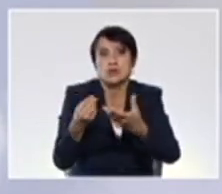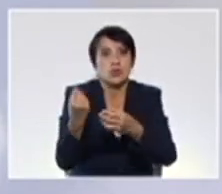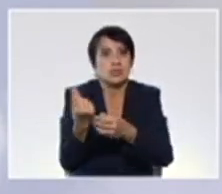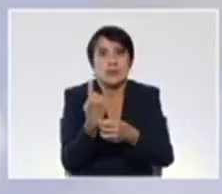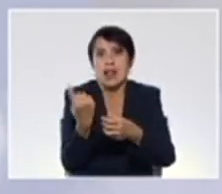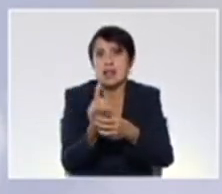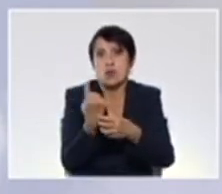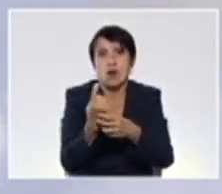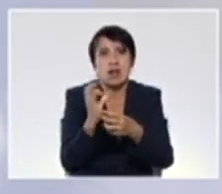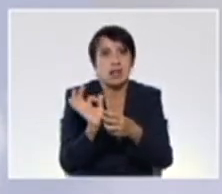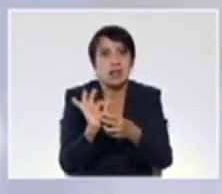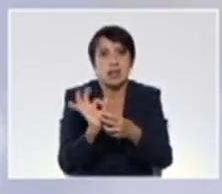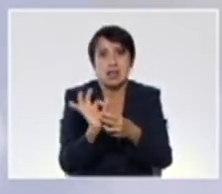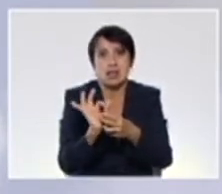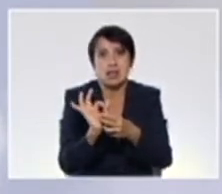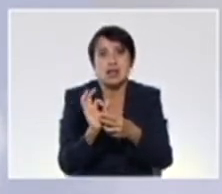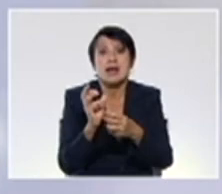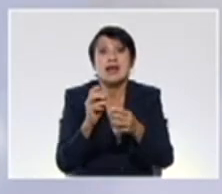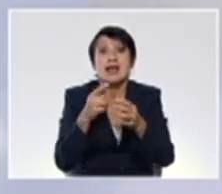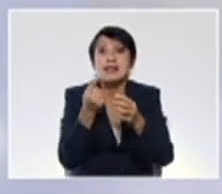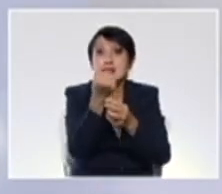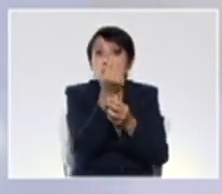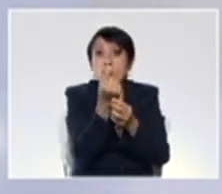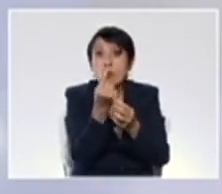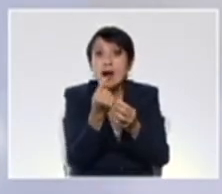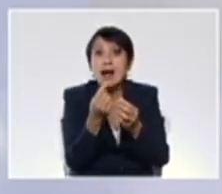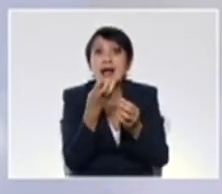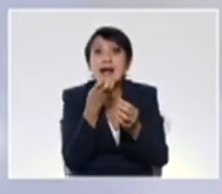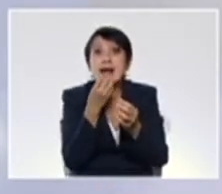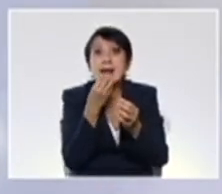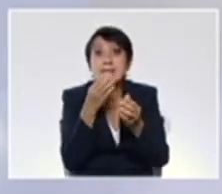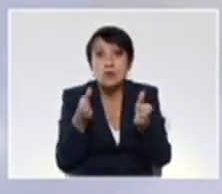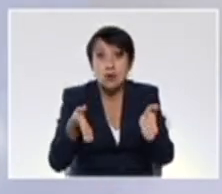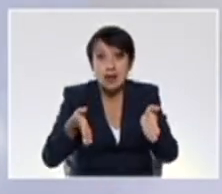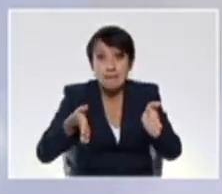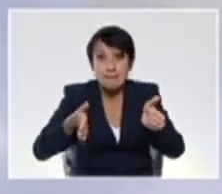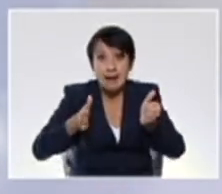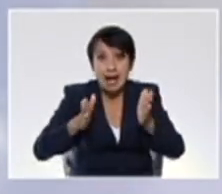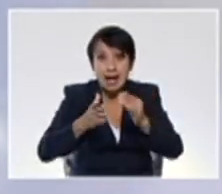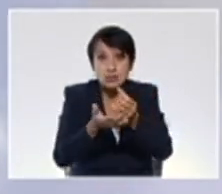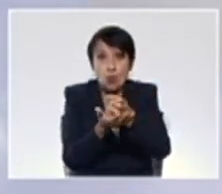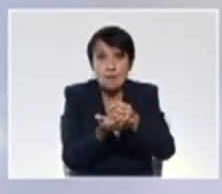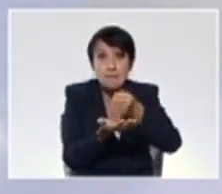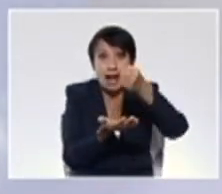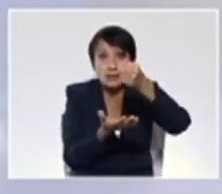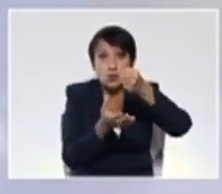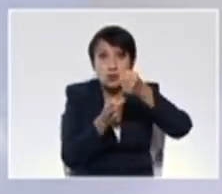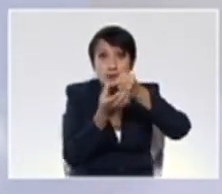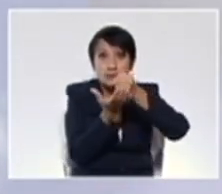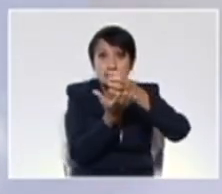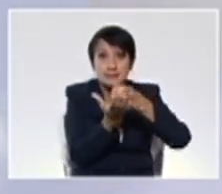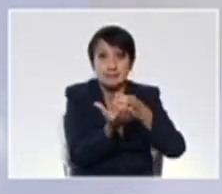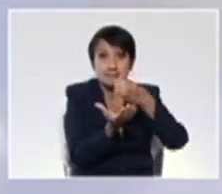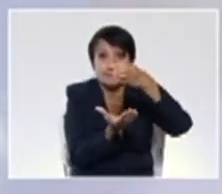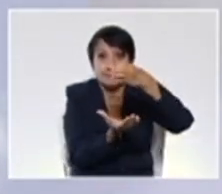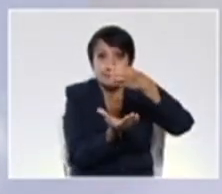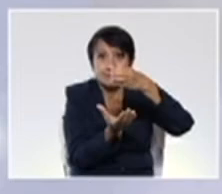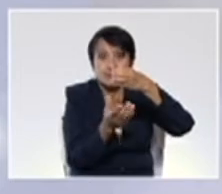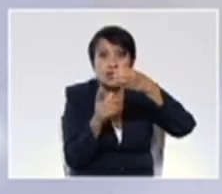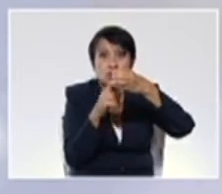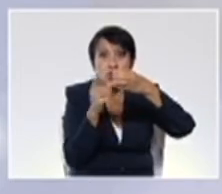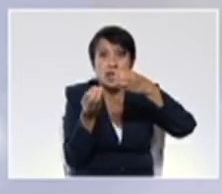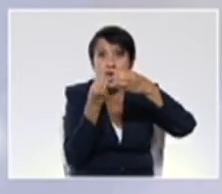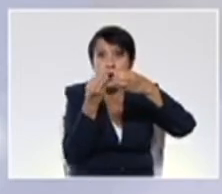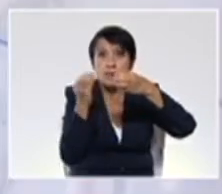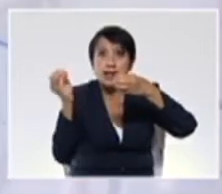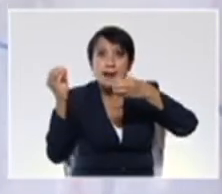a licuar, ¿sí? Si yo dibujara aquí, por ejemplo, el vaso de la licuadora, fíjense entonces que el trozo de